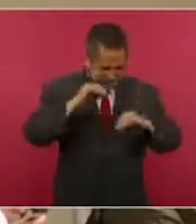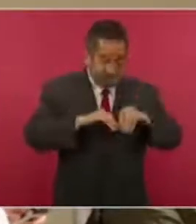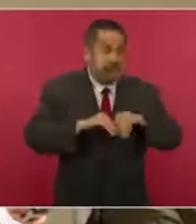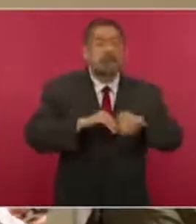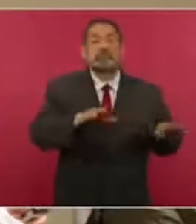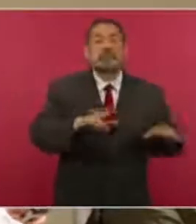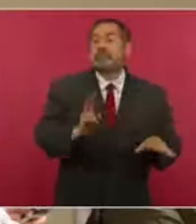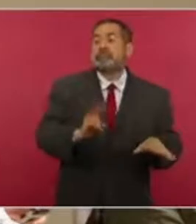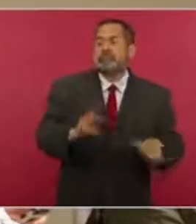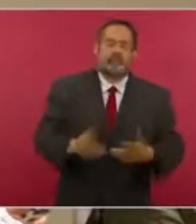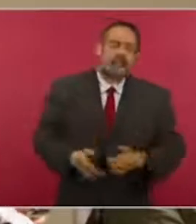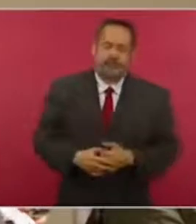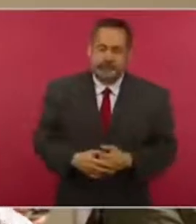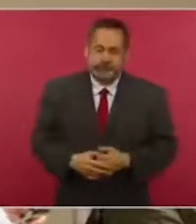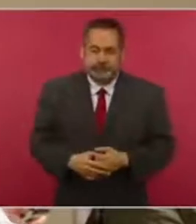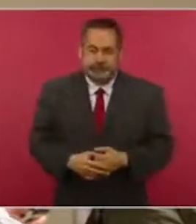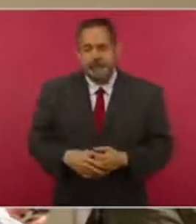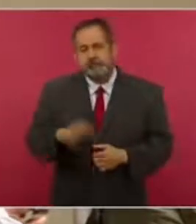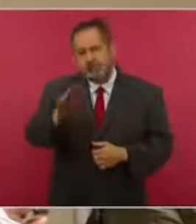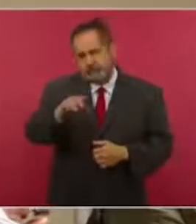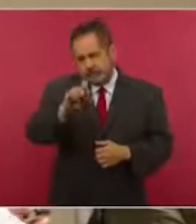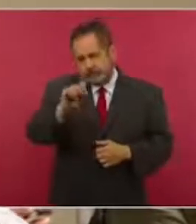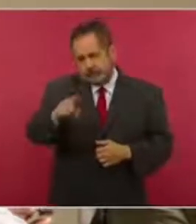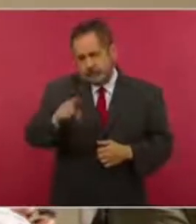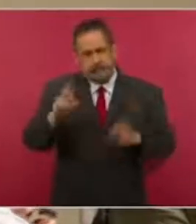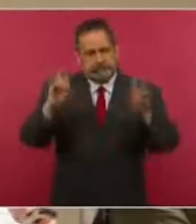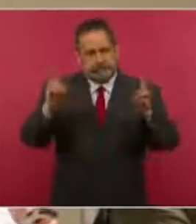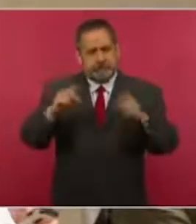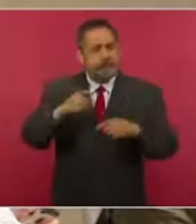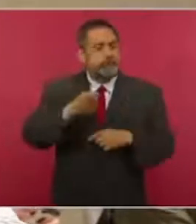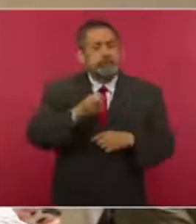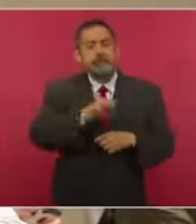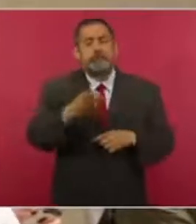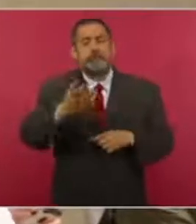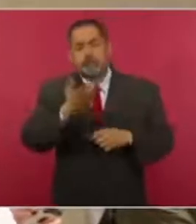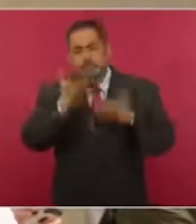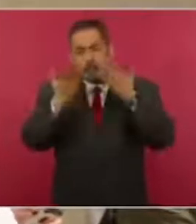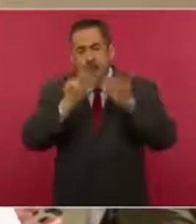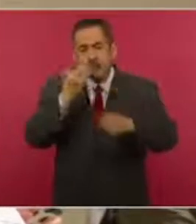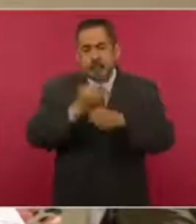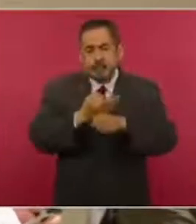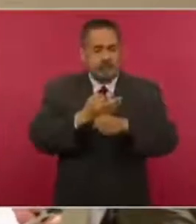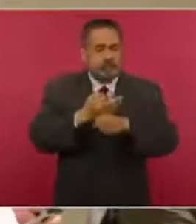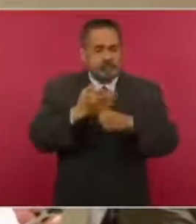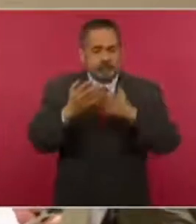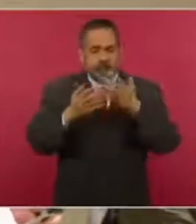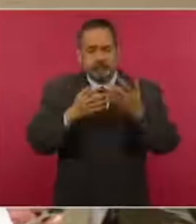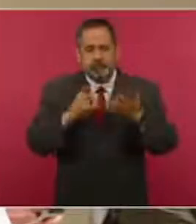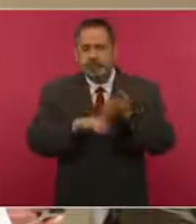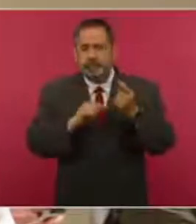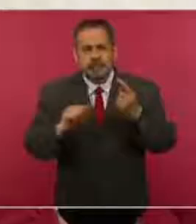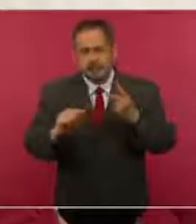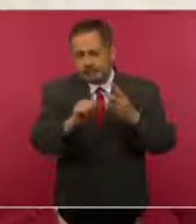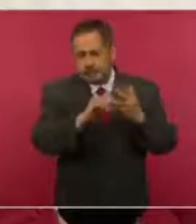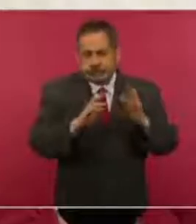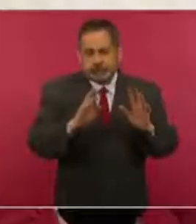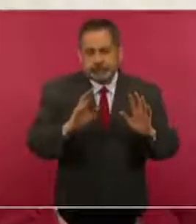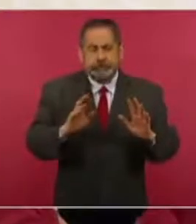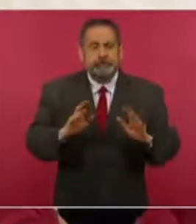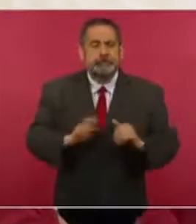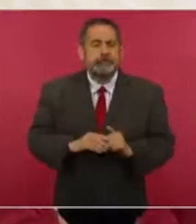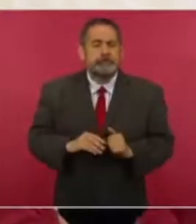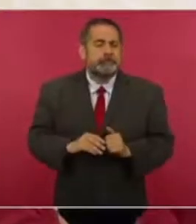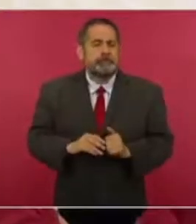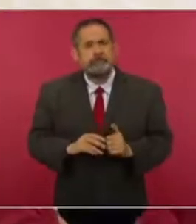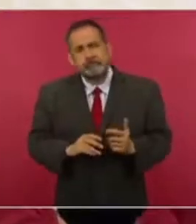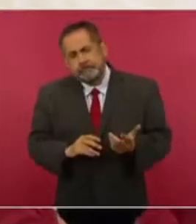los normalistas rurales, también, presidente, preguntarle si podría o si ustedes han evaluado la posibilidad de